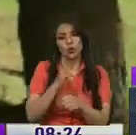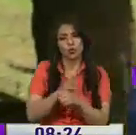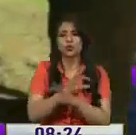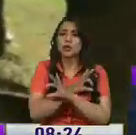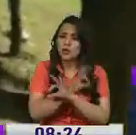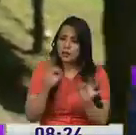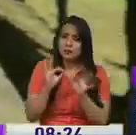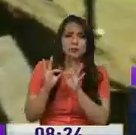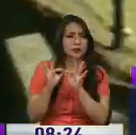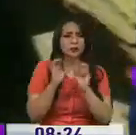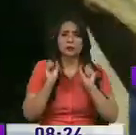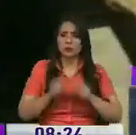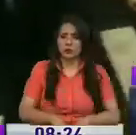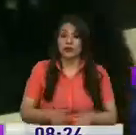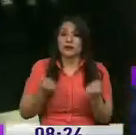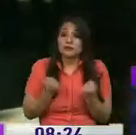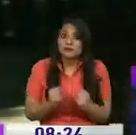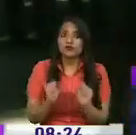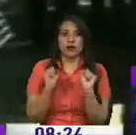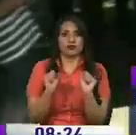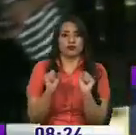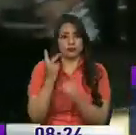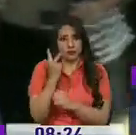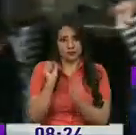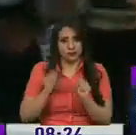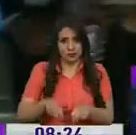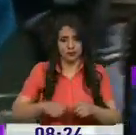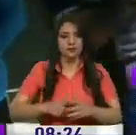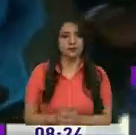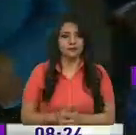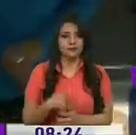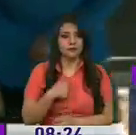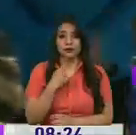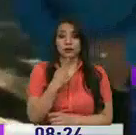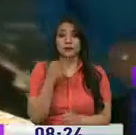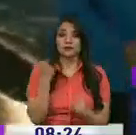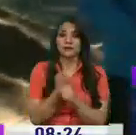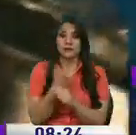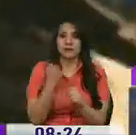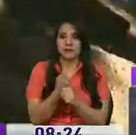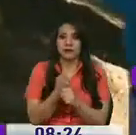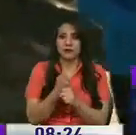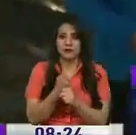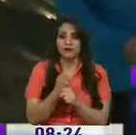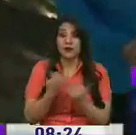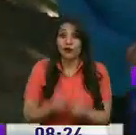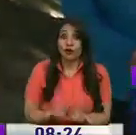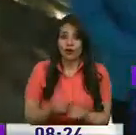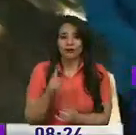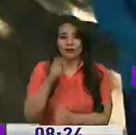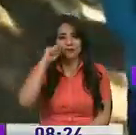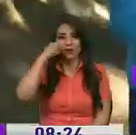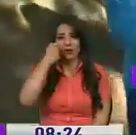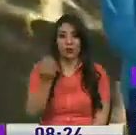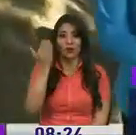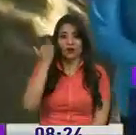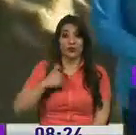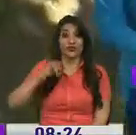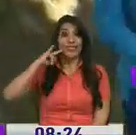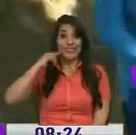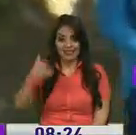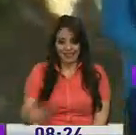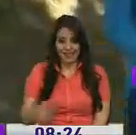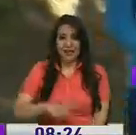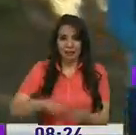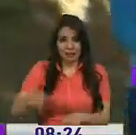¿no? Porque ha sido un esfuerzo grande. Yo decía, este no es solo un trabajo de este tiempo. Yo me acuerdo que de chiquita veníamos con mi hermana a jugar